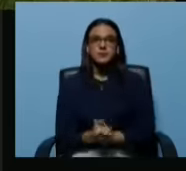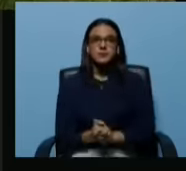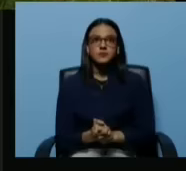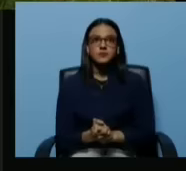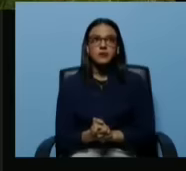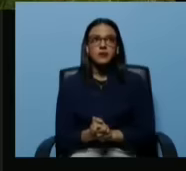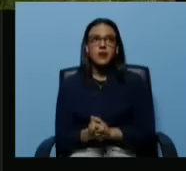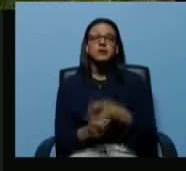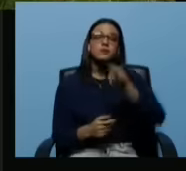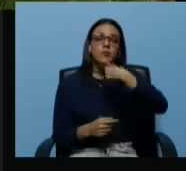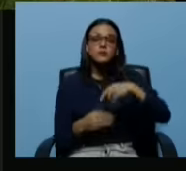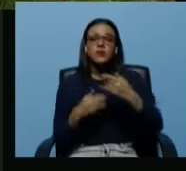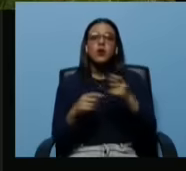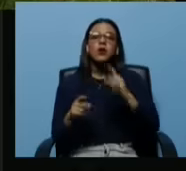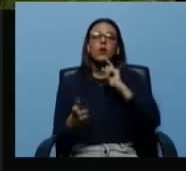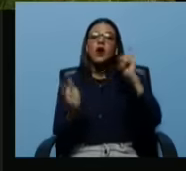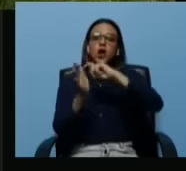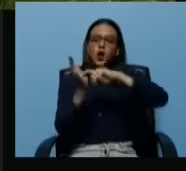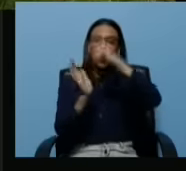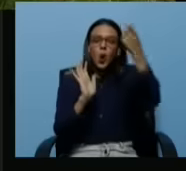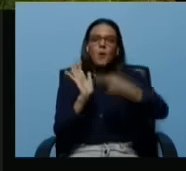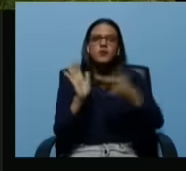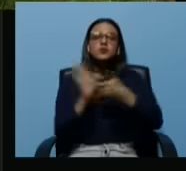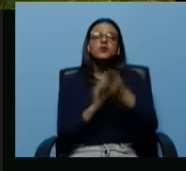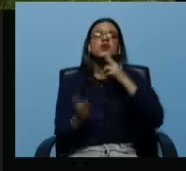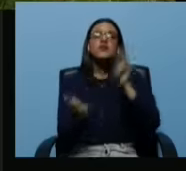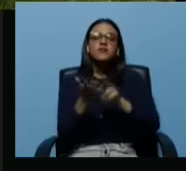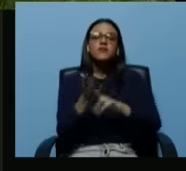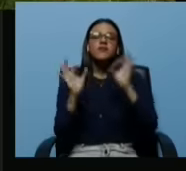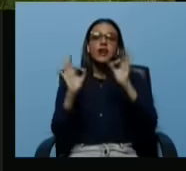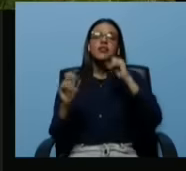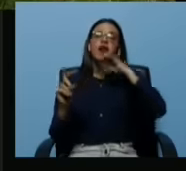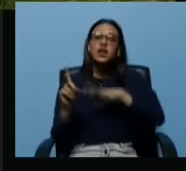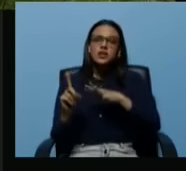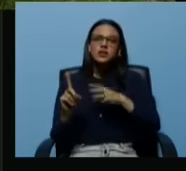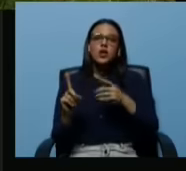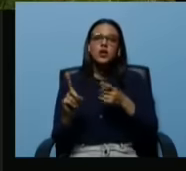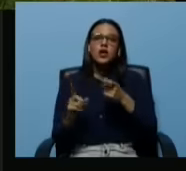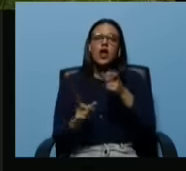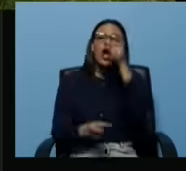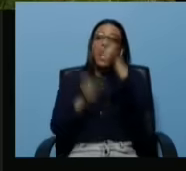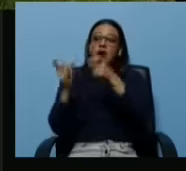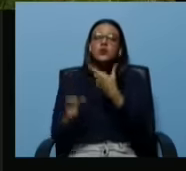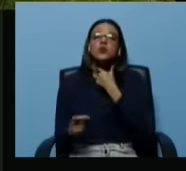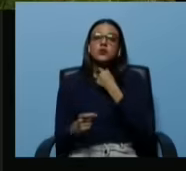Estaríamos completando la verdad histórica para los que les gusta